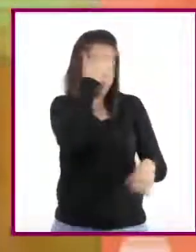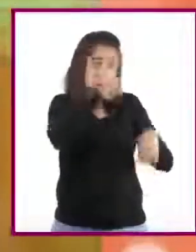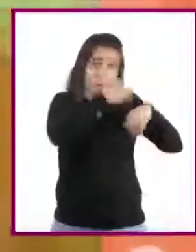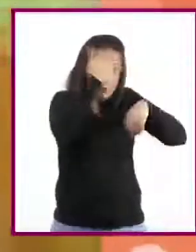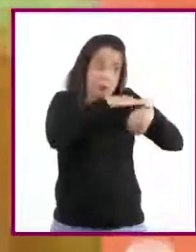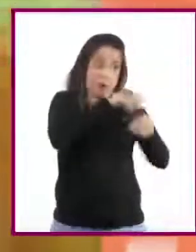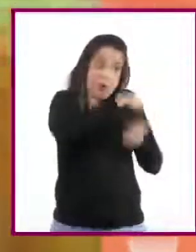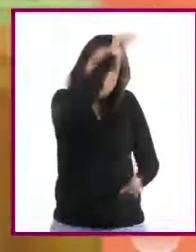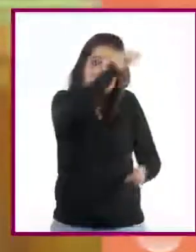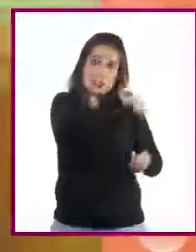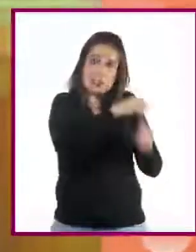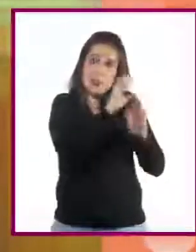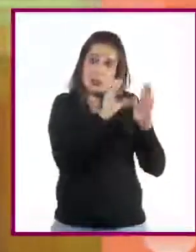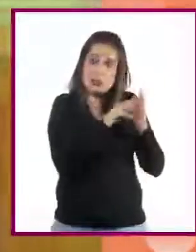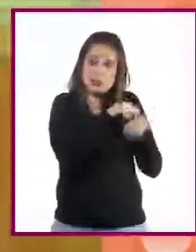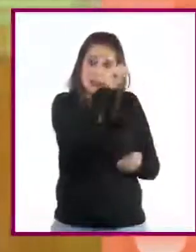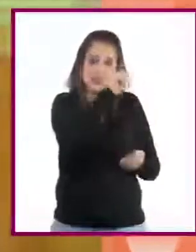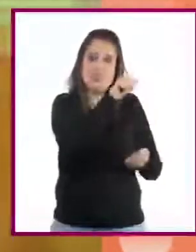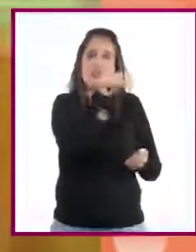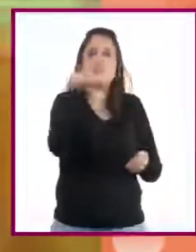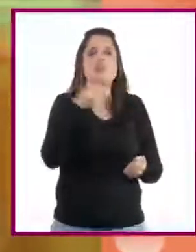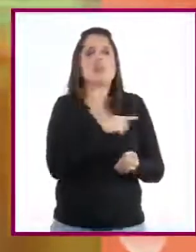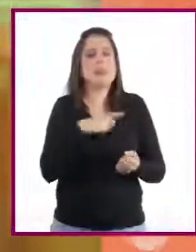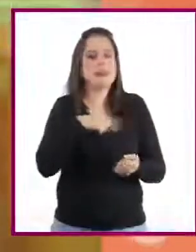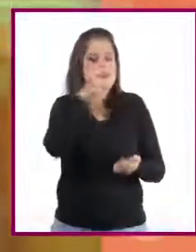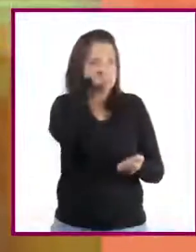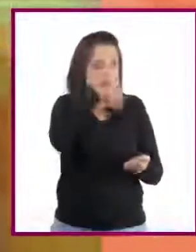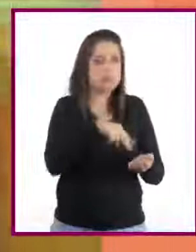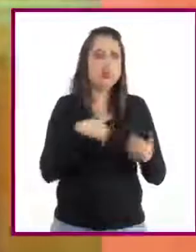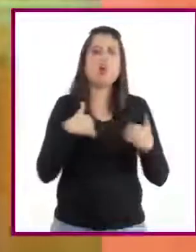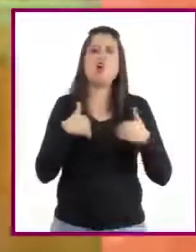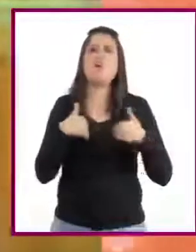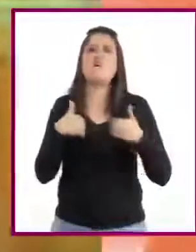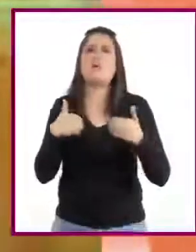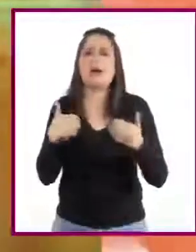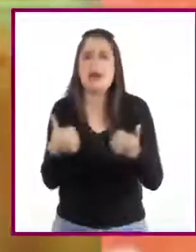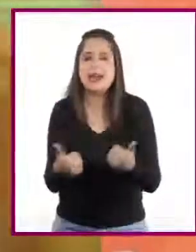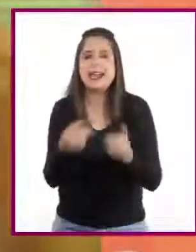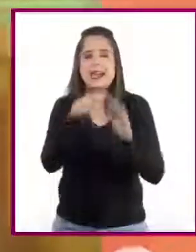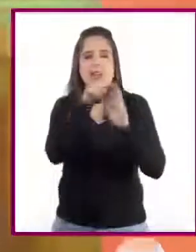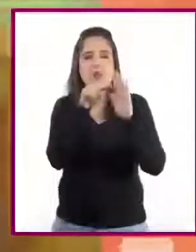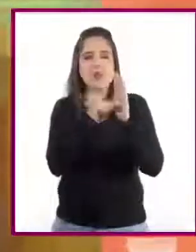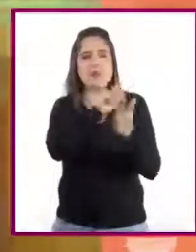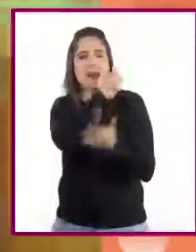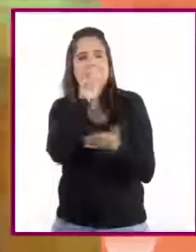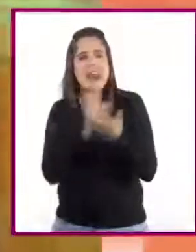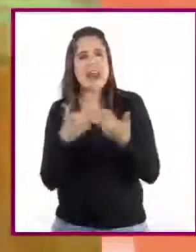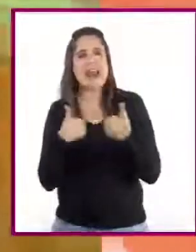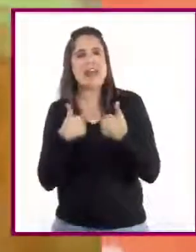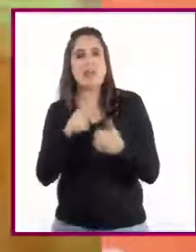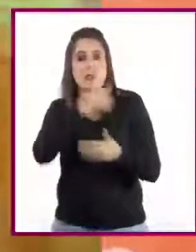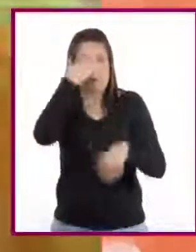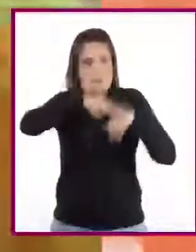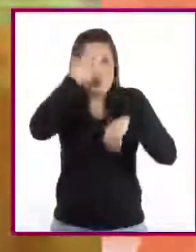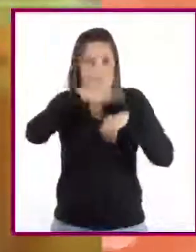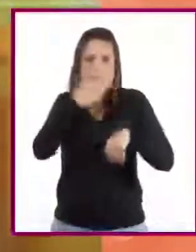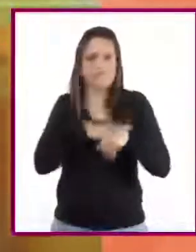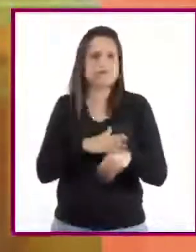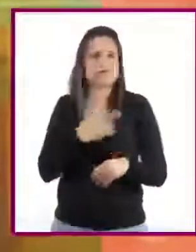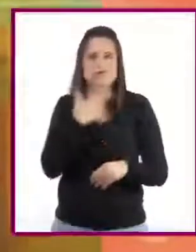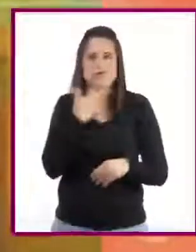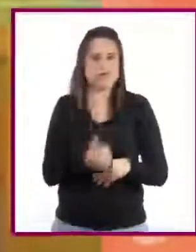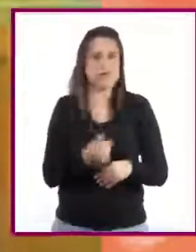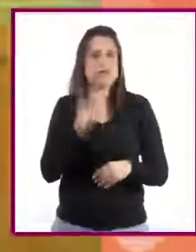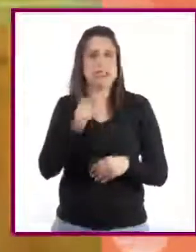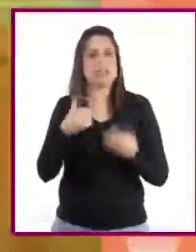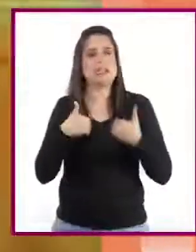memorizarla, hay que comprenderla, hay que entender cómo está la Constitución, pero hay otras leyes que la soportan, tanto a nivel de los estados como